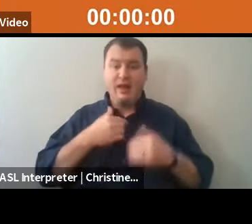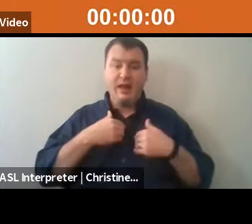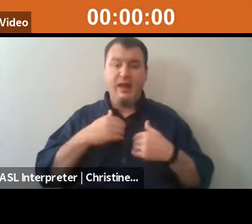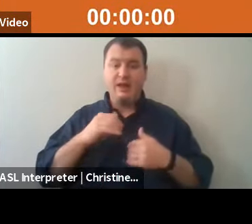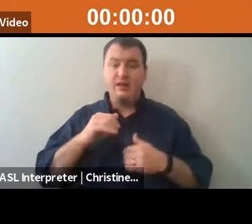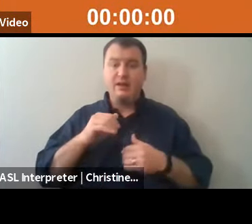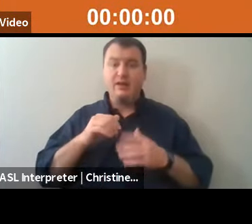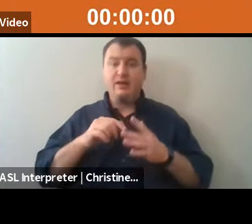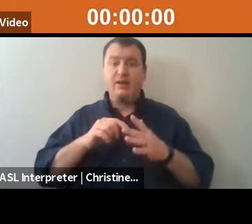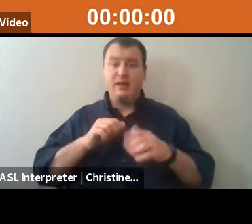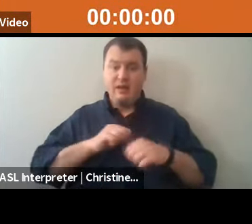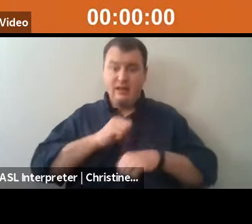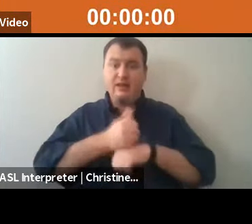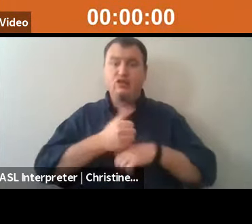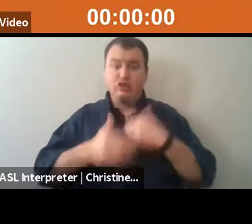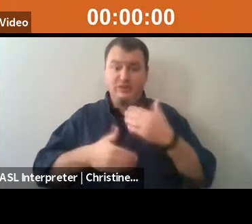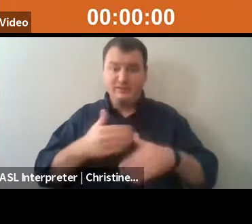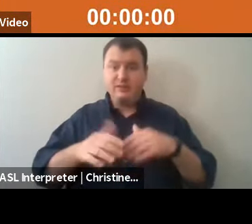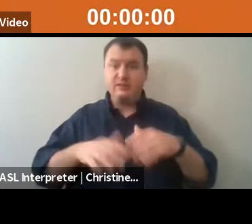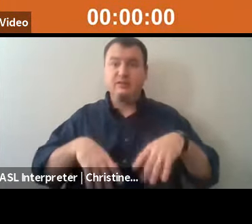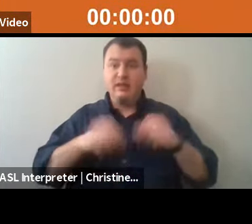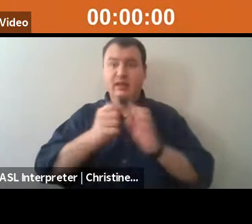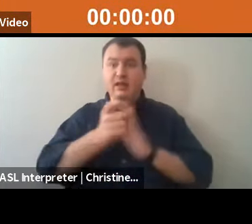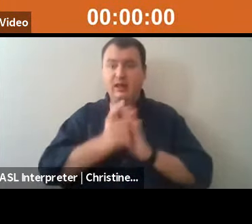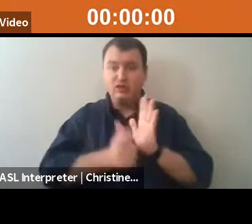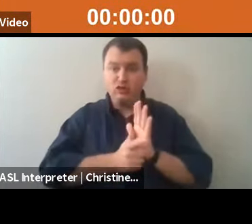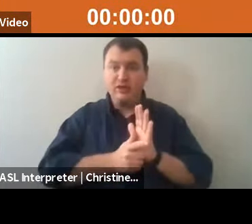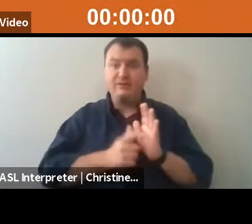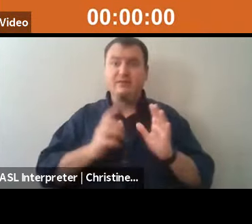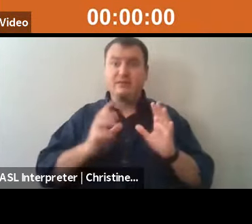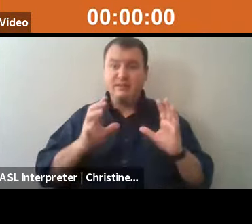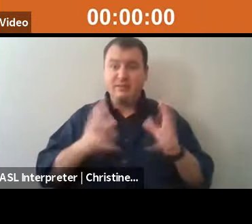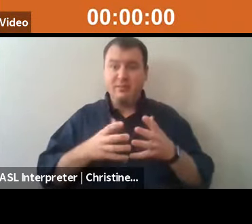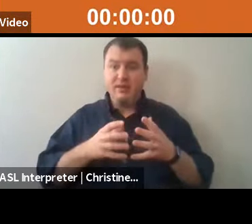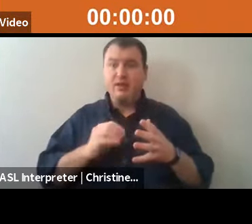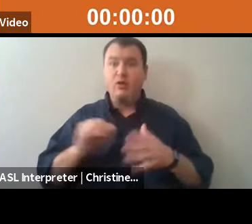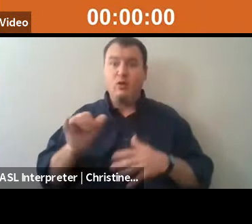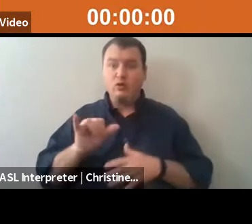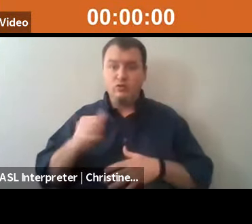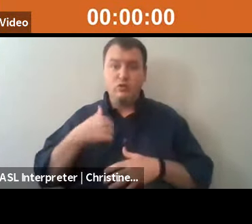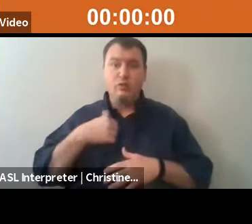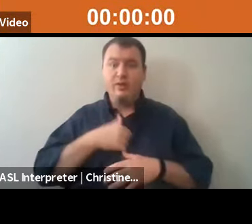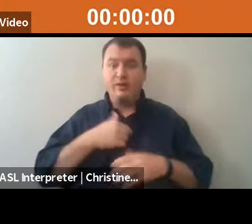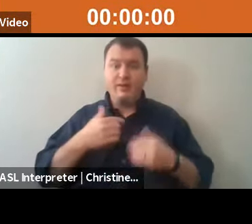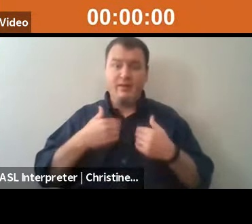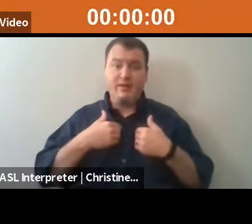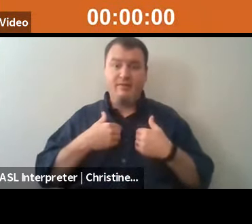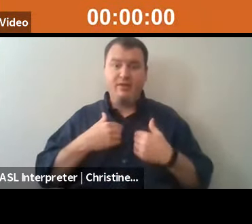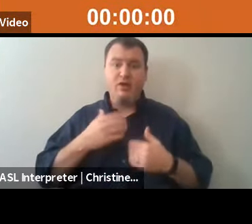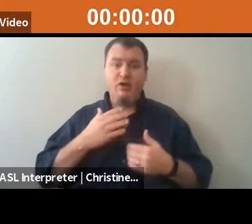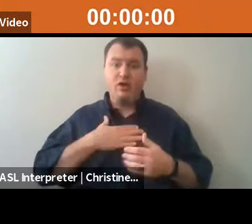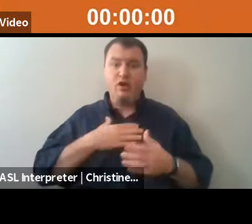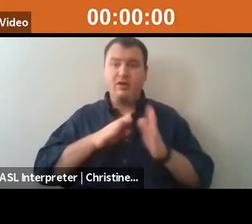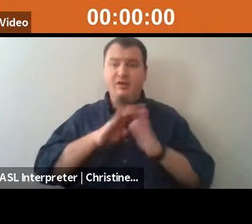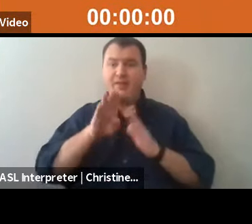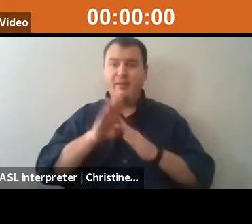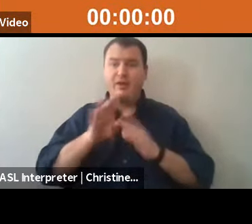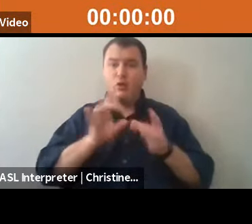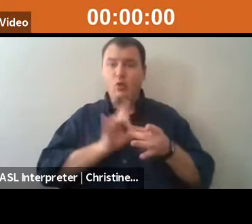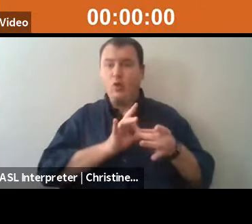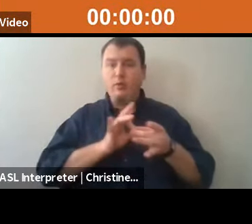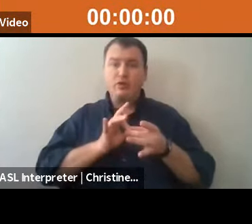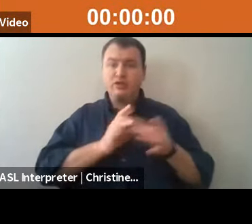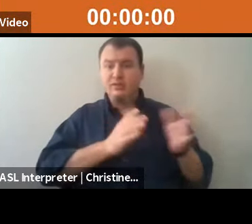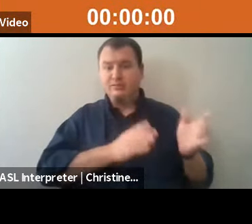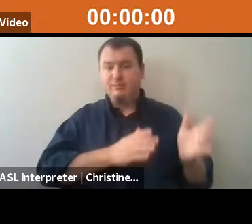como, a su vez, nuestro plan de cooperación al desarrollo, que también le pusimos esta perspectiva